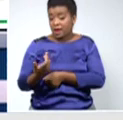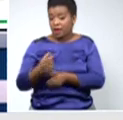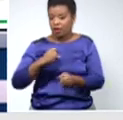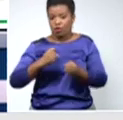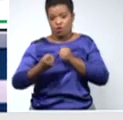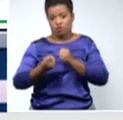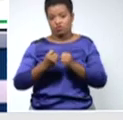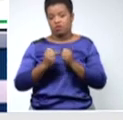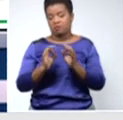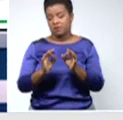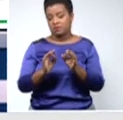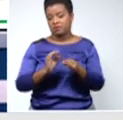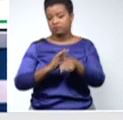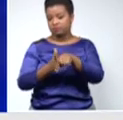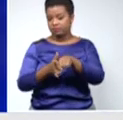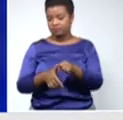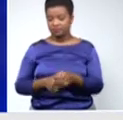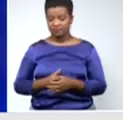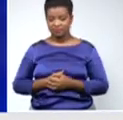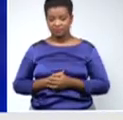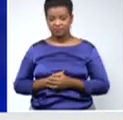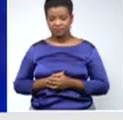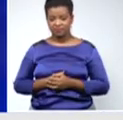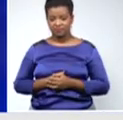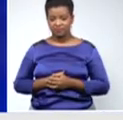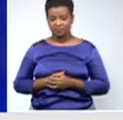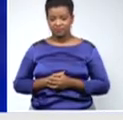la COVID-19. Adelante, Alex.